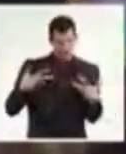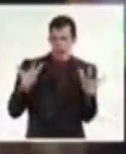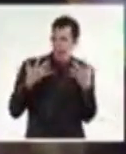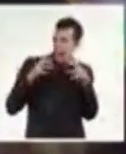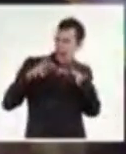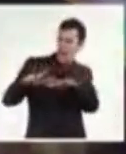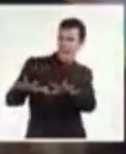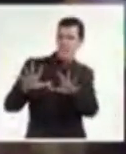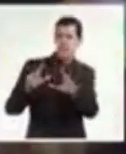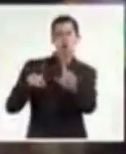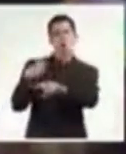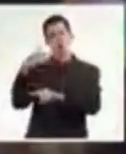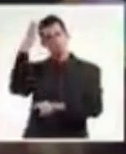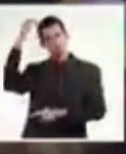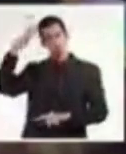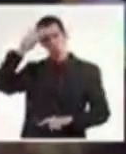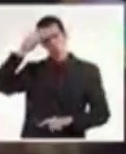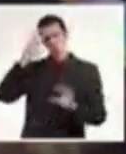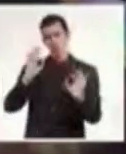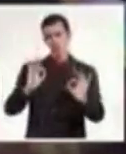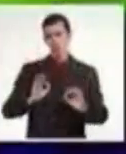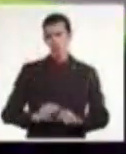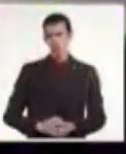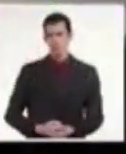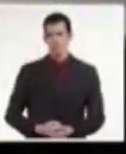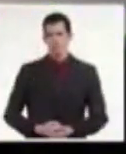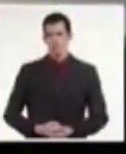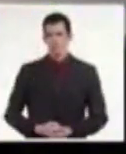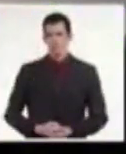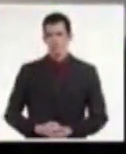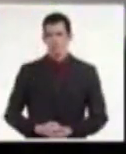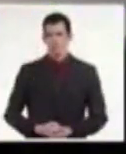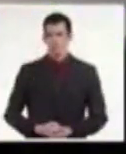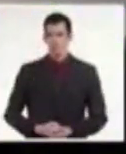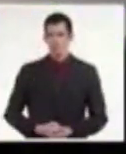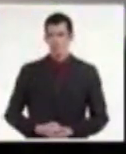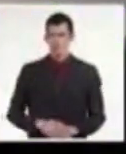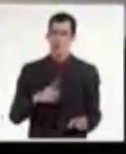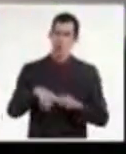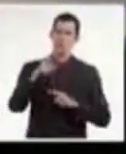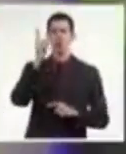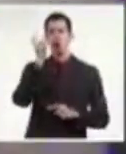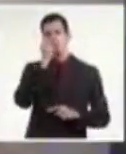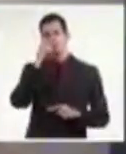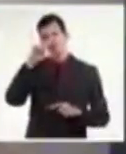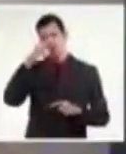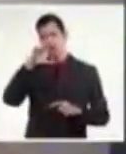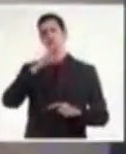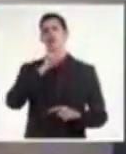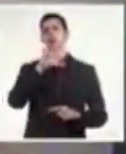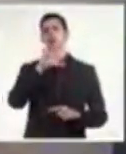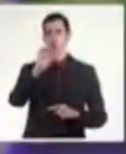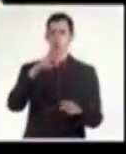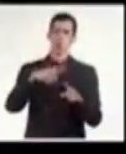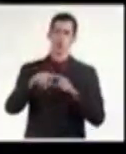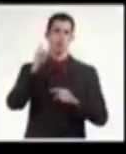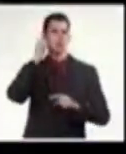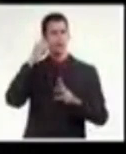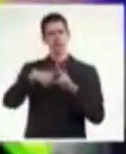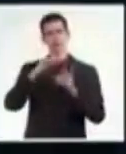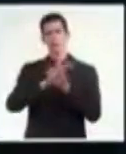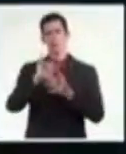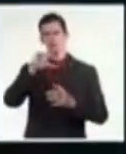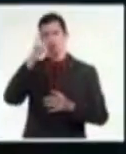Batista Calero, al igual que otros operadores del terrorismo como Yamila, la llamada hija de Maceo, Willy González,